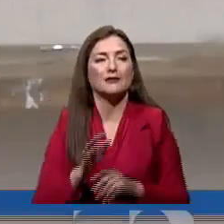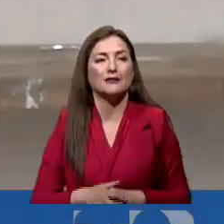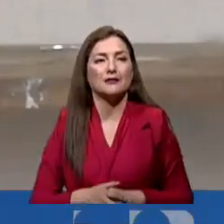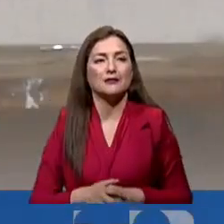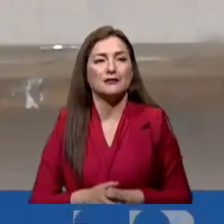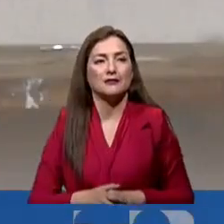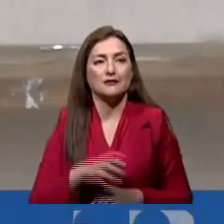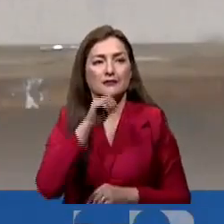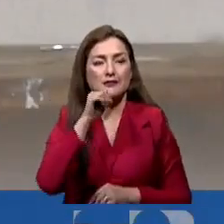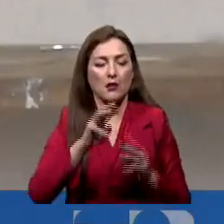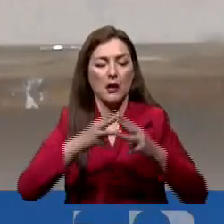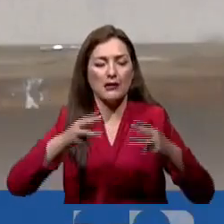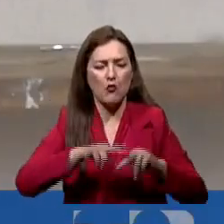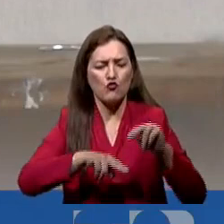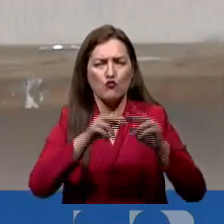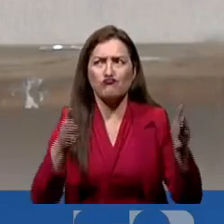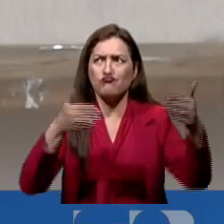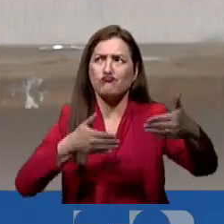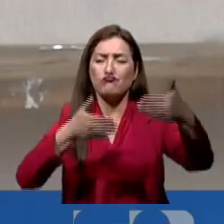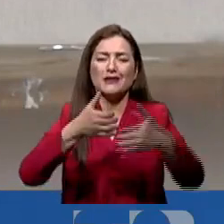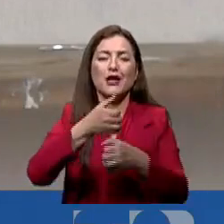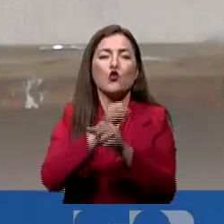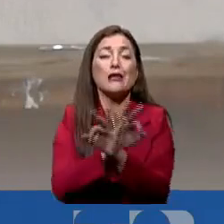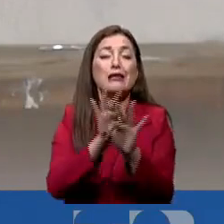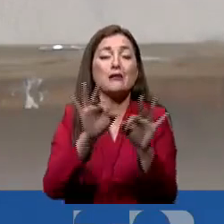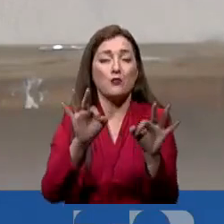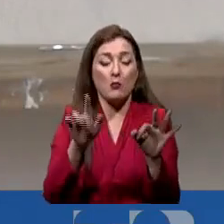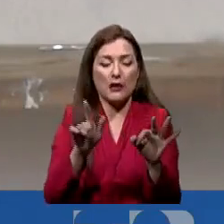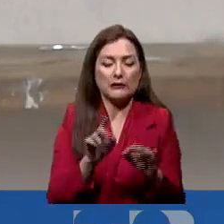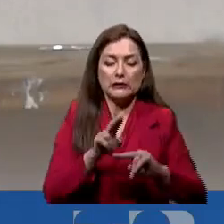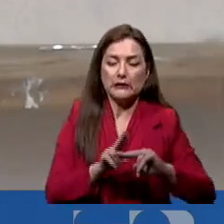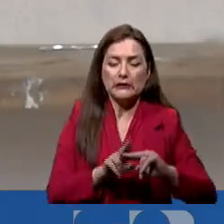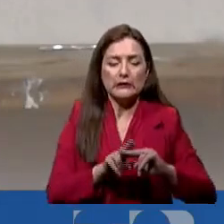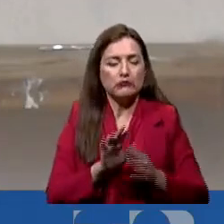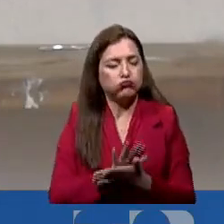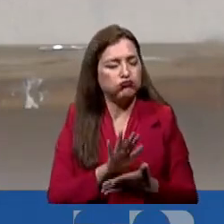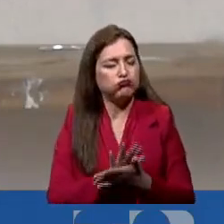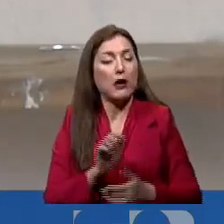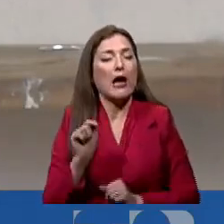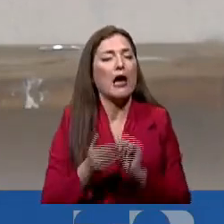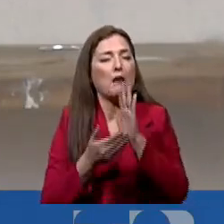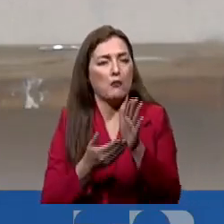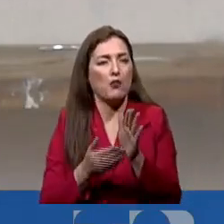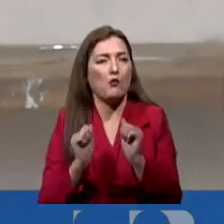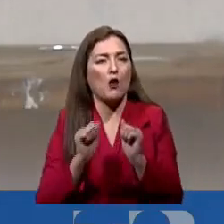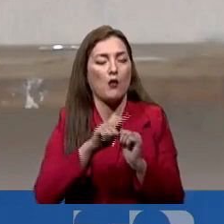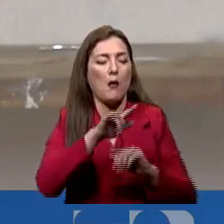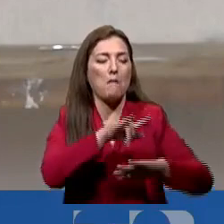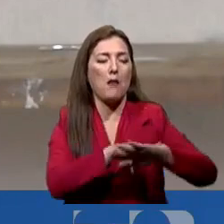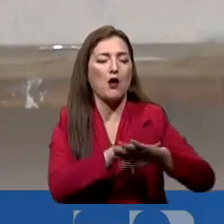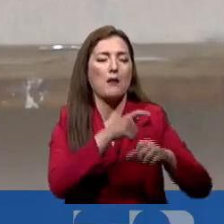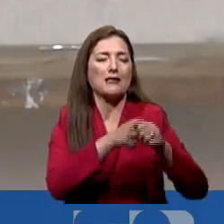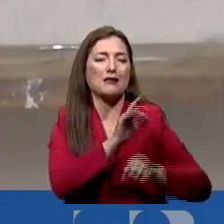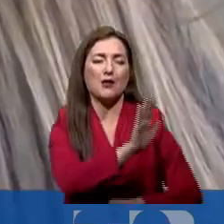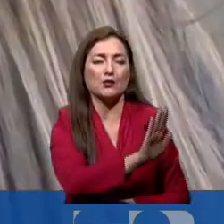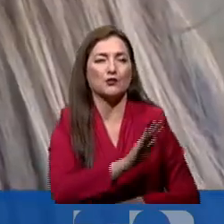adecuar porque no tengo material, no tengo para poderle hacer, porque ella tenía que tener un baño precisamente